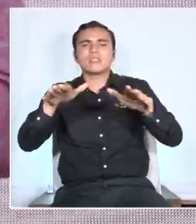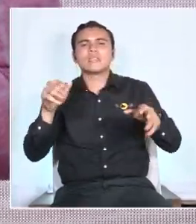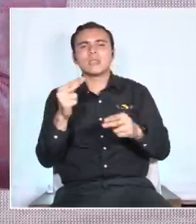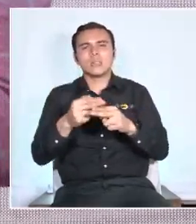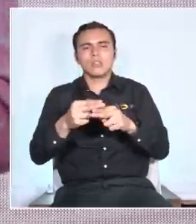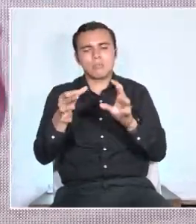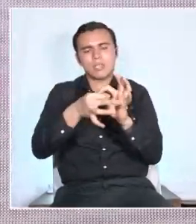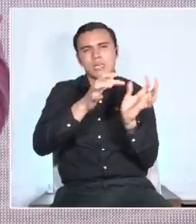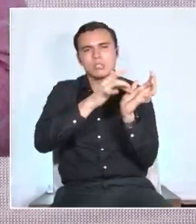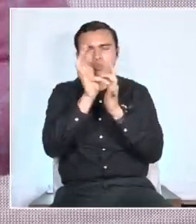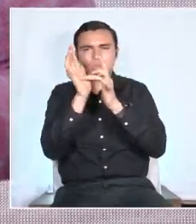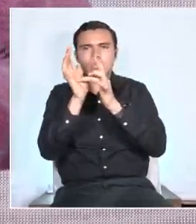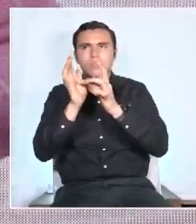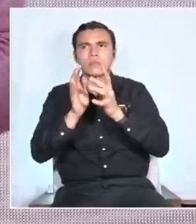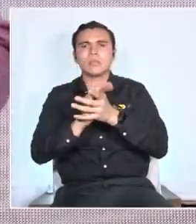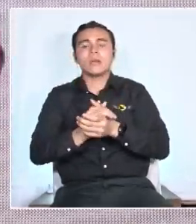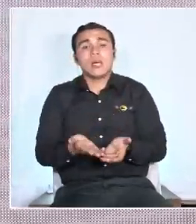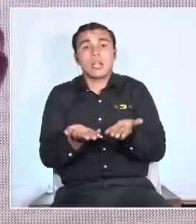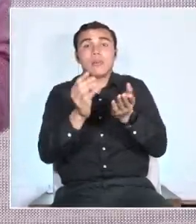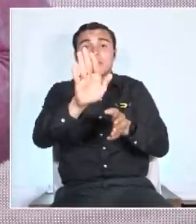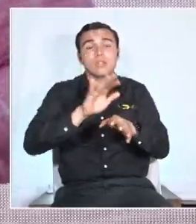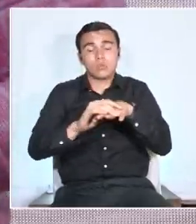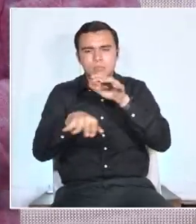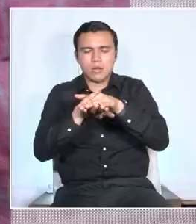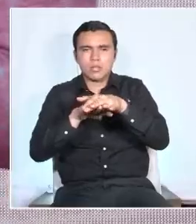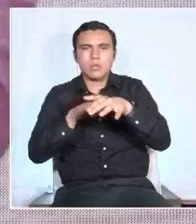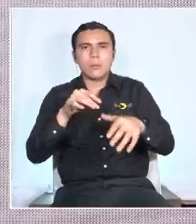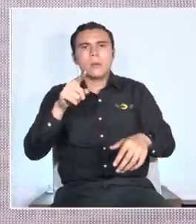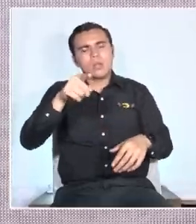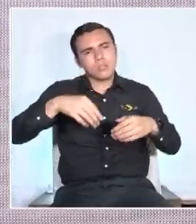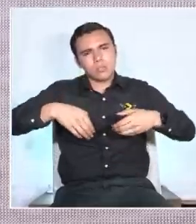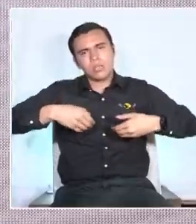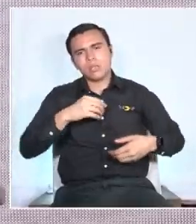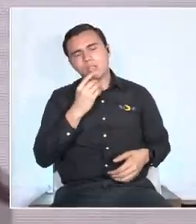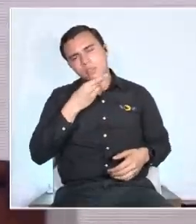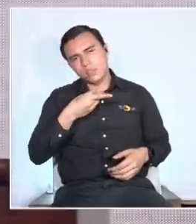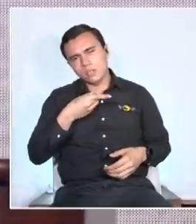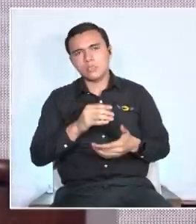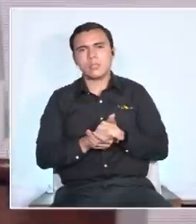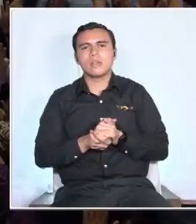el nombre de Jesús. Levanta tus manos. No te canses, todo el mundo levante sus manos.